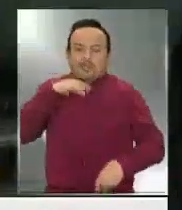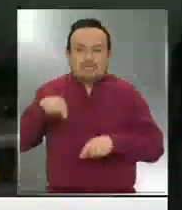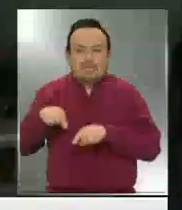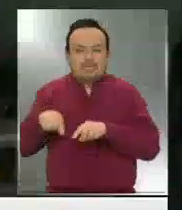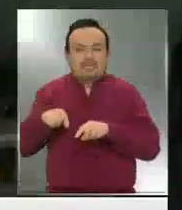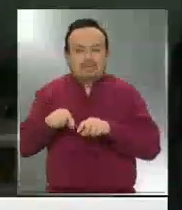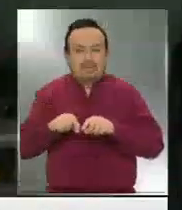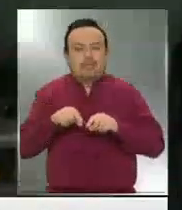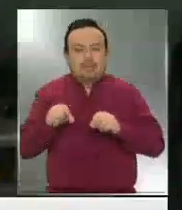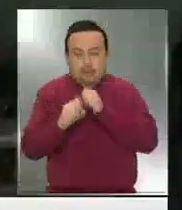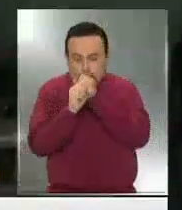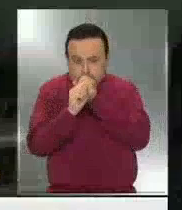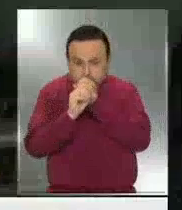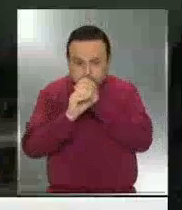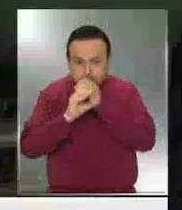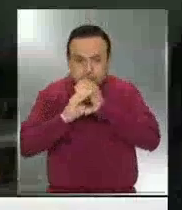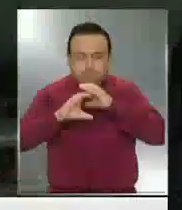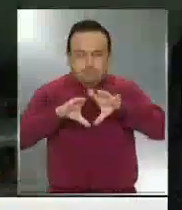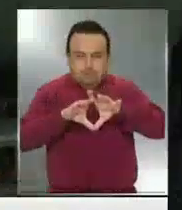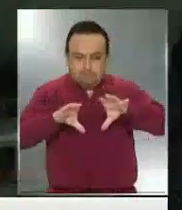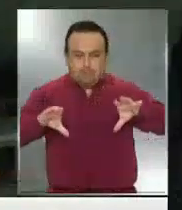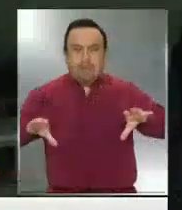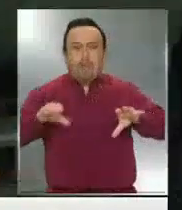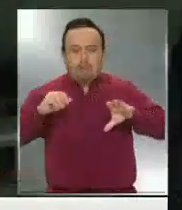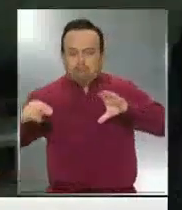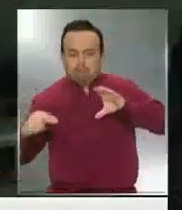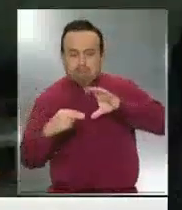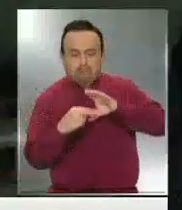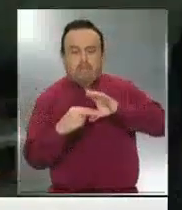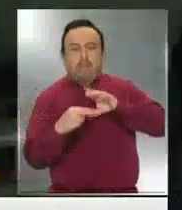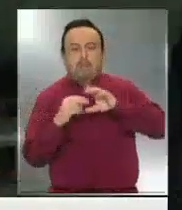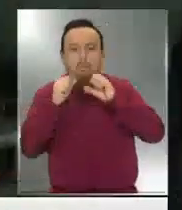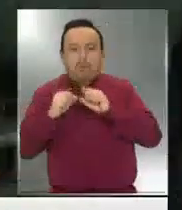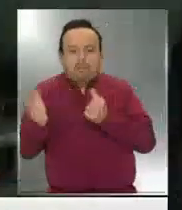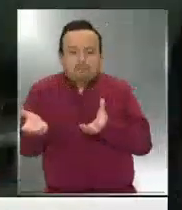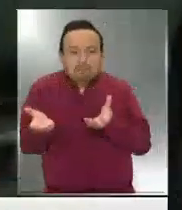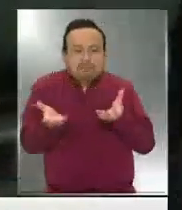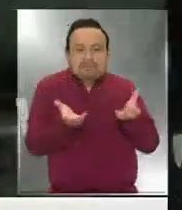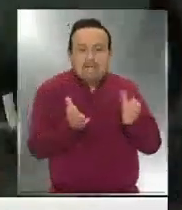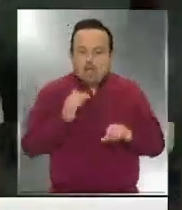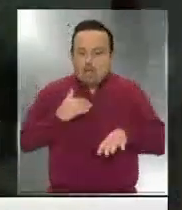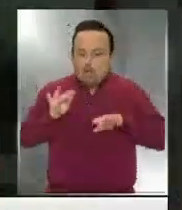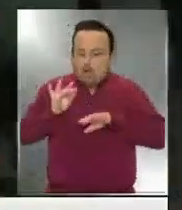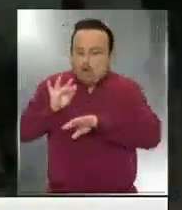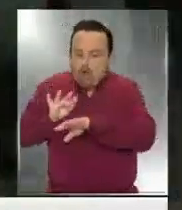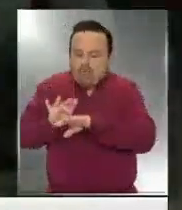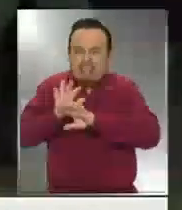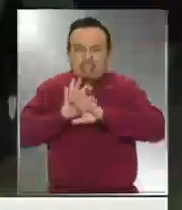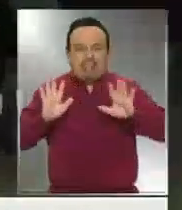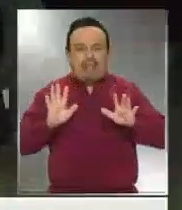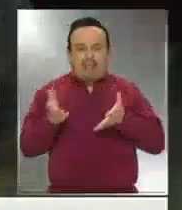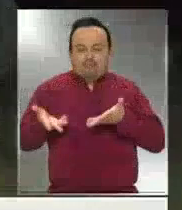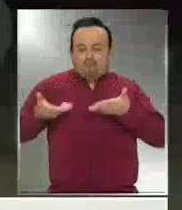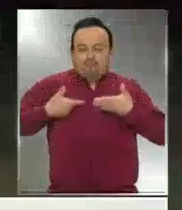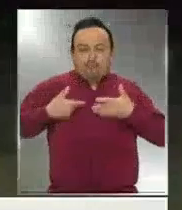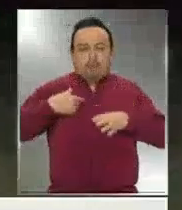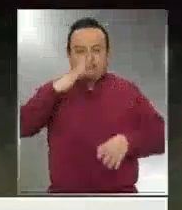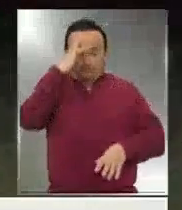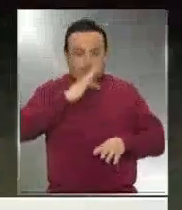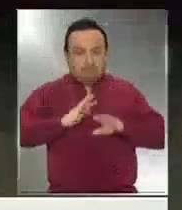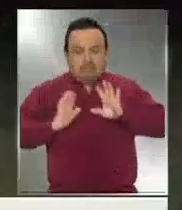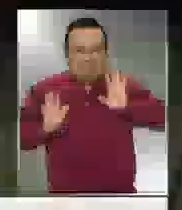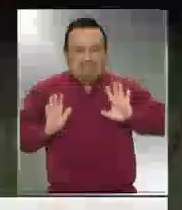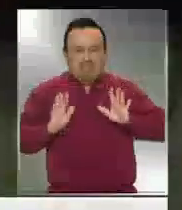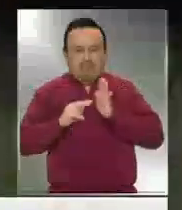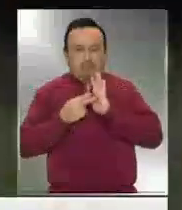cápsula que permite precisamente trasladar a pacientes sin que no exista ningún tipo de problema, tanto para los tripulantes como también